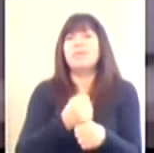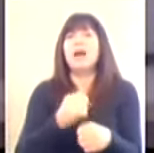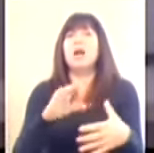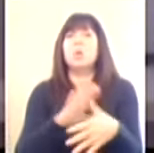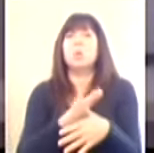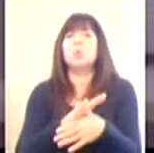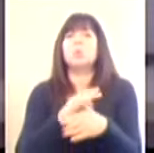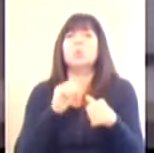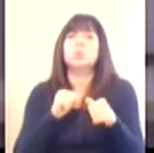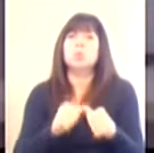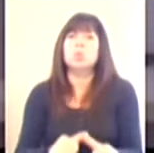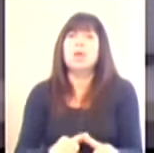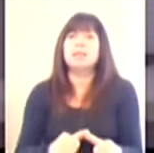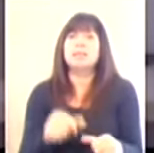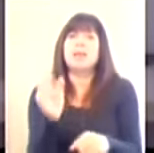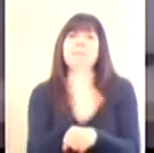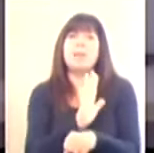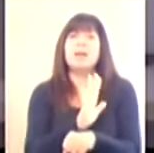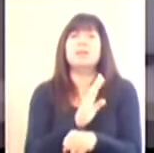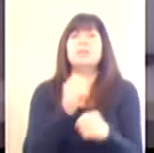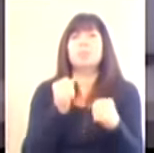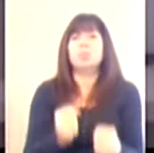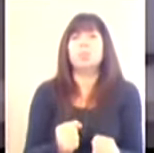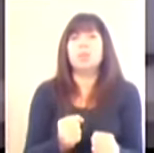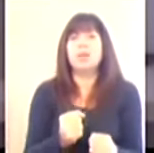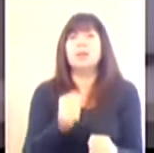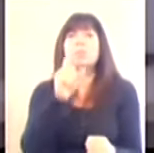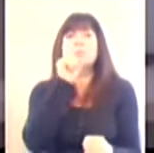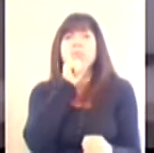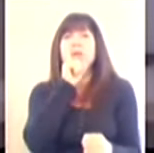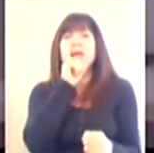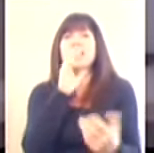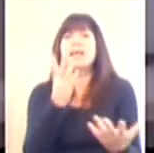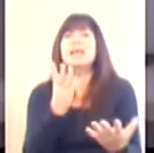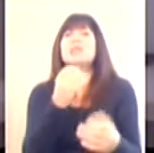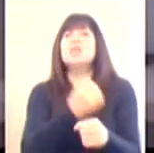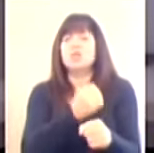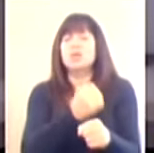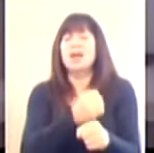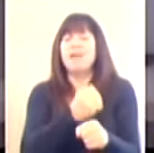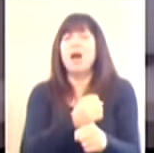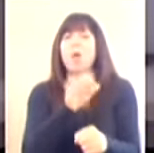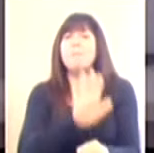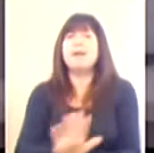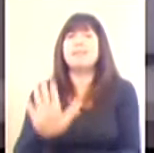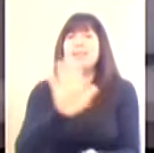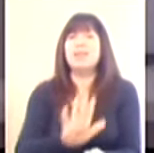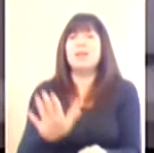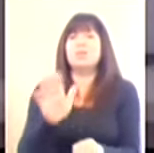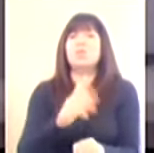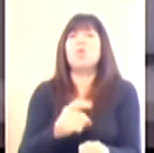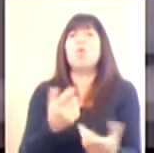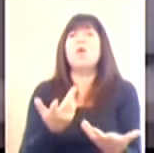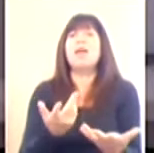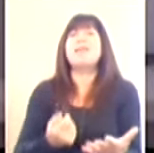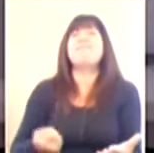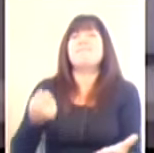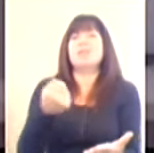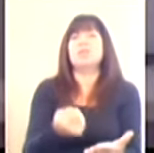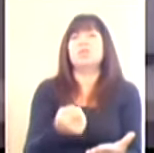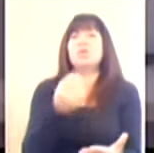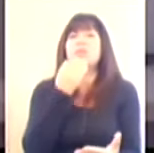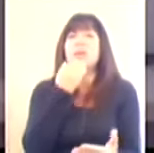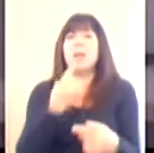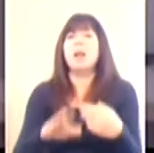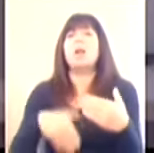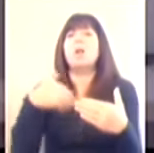durante la pandemia pudiendo mantener estas fuentes de empleo, manteniendo estas fuentes de inversión, pero obviamente poder luego también